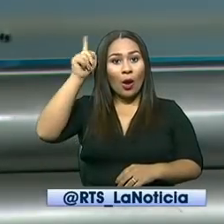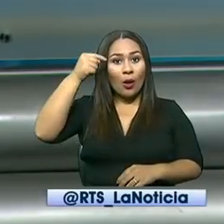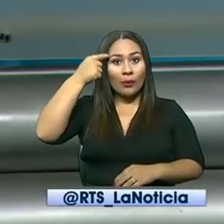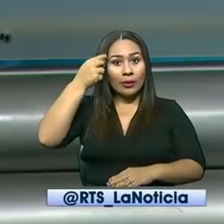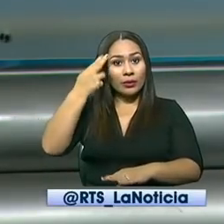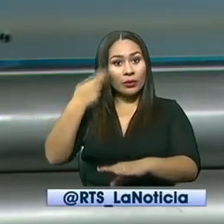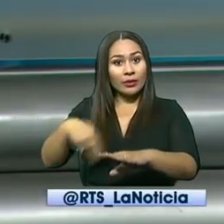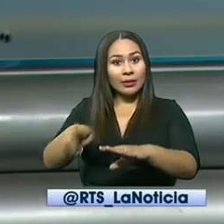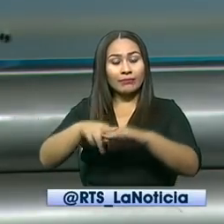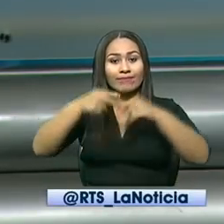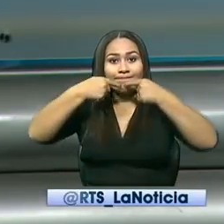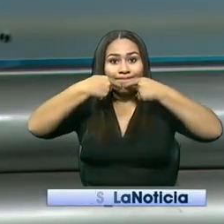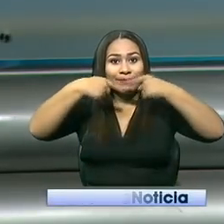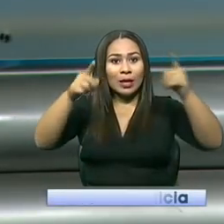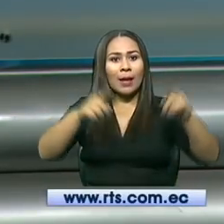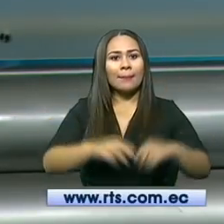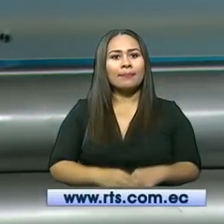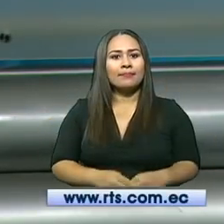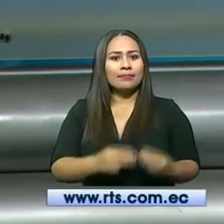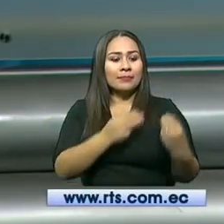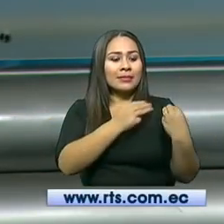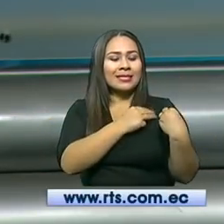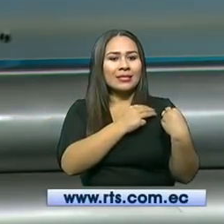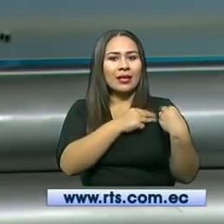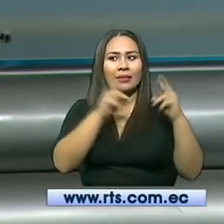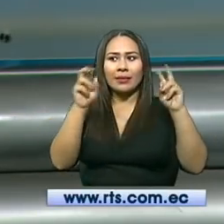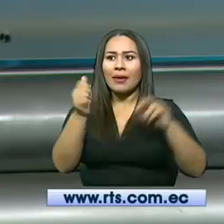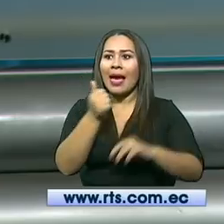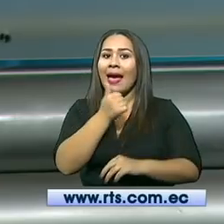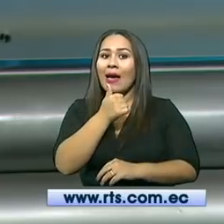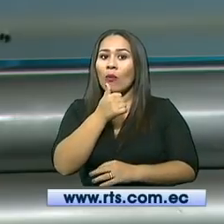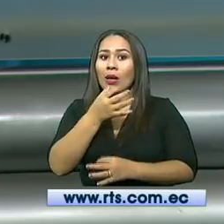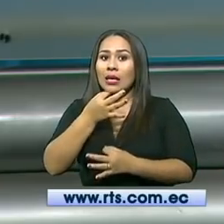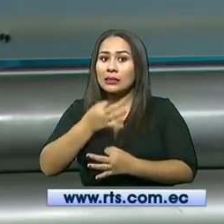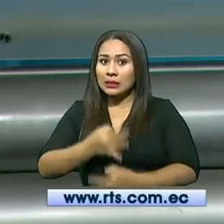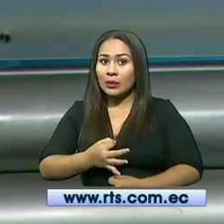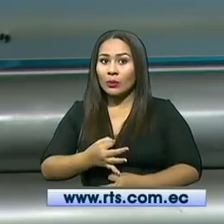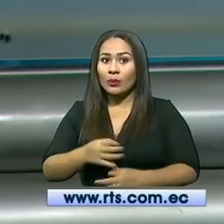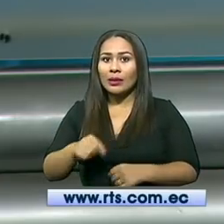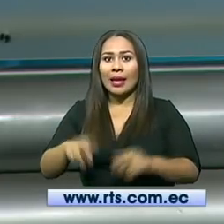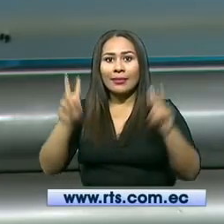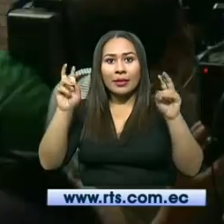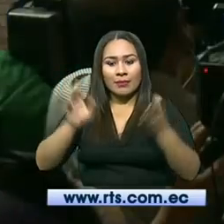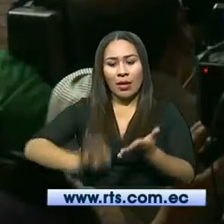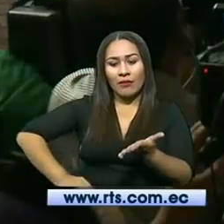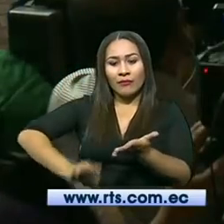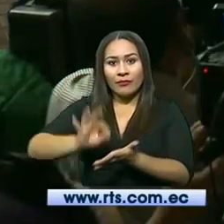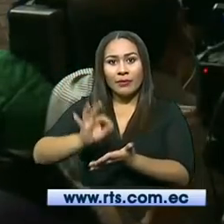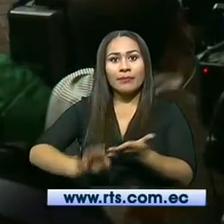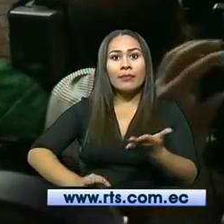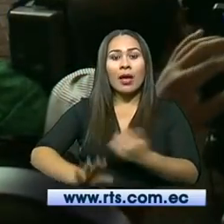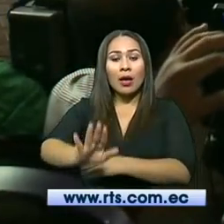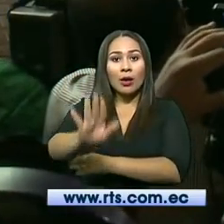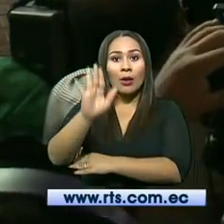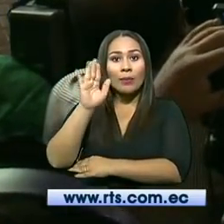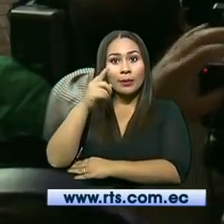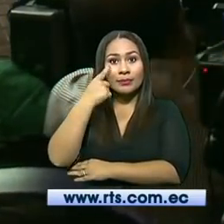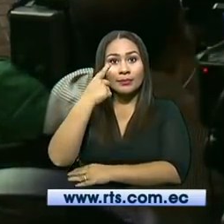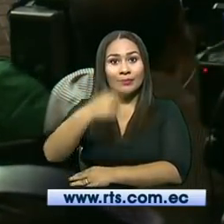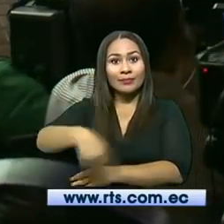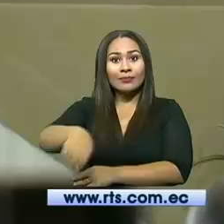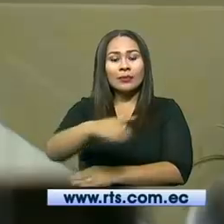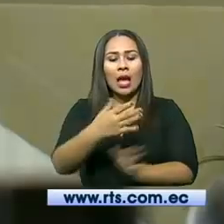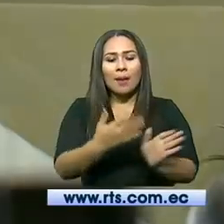nacional lanzó la misión Agua Segura y Saneamiento para Todos. Este contempla la firma de compromisos de financiamiento en una primera